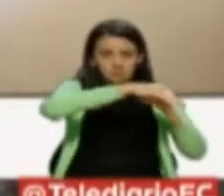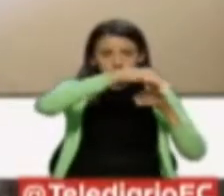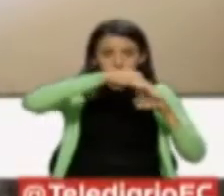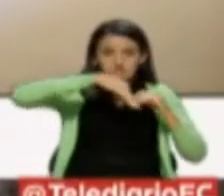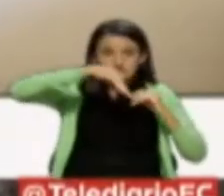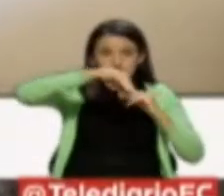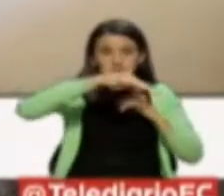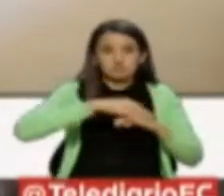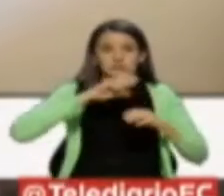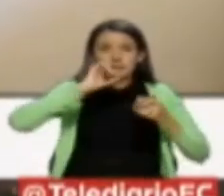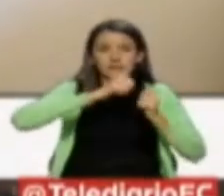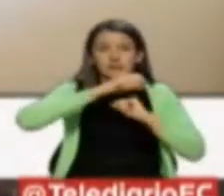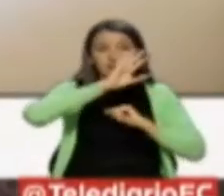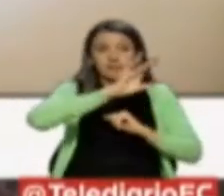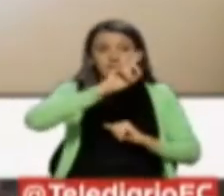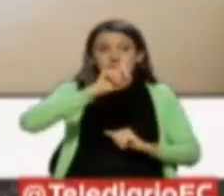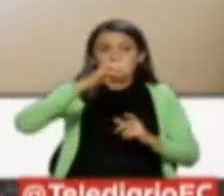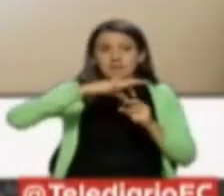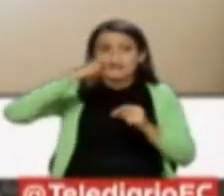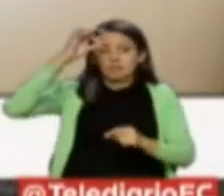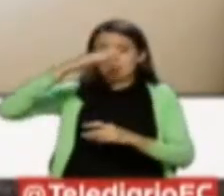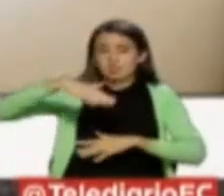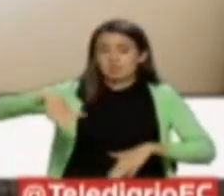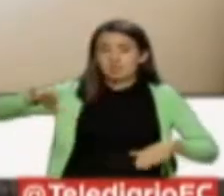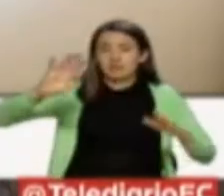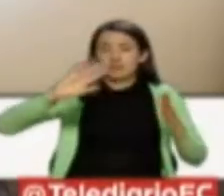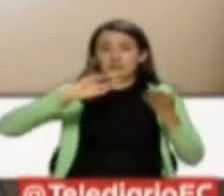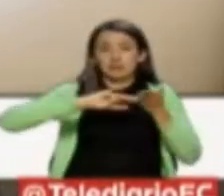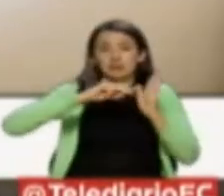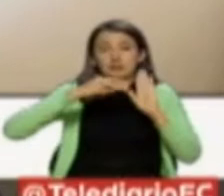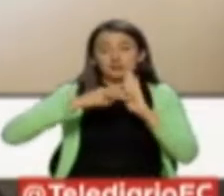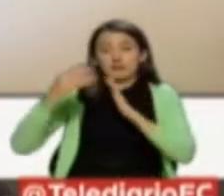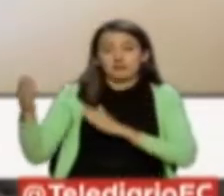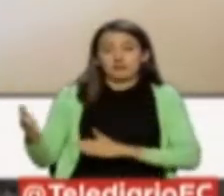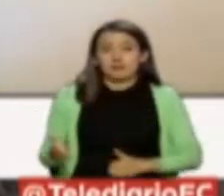de las botellas. Cada alambrecito tiene su significado,